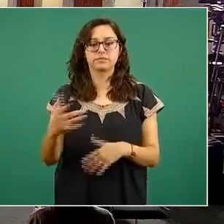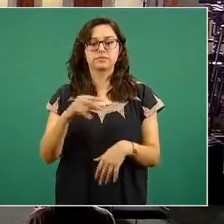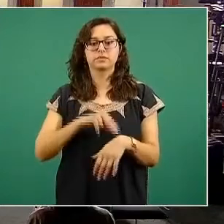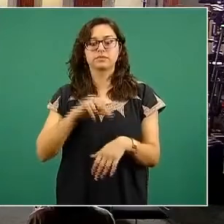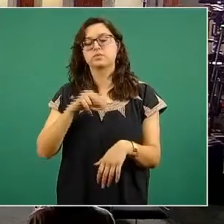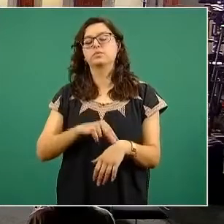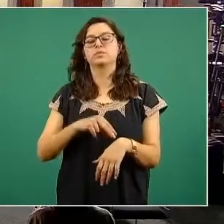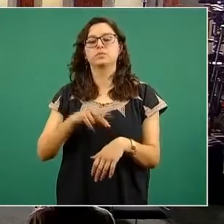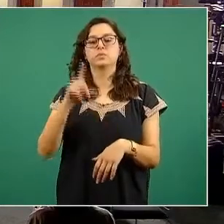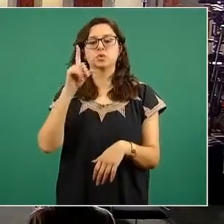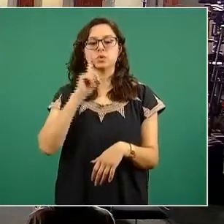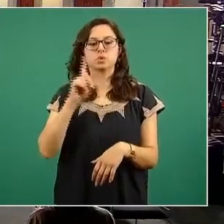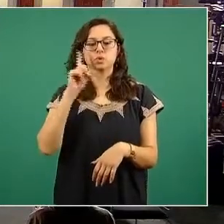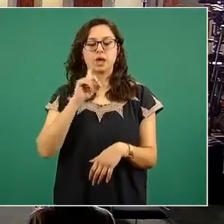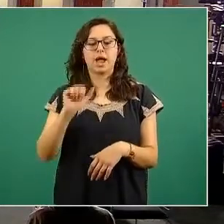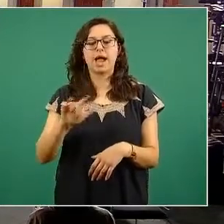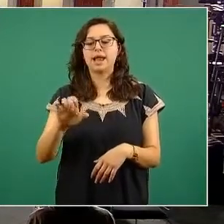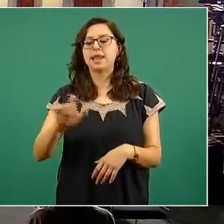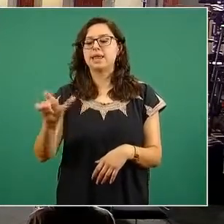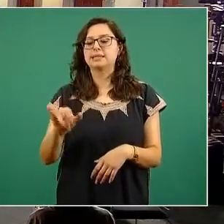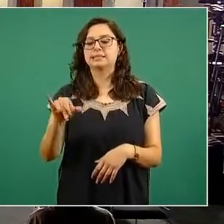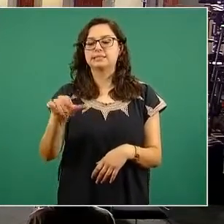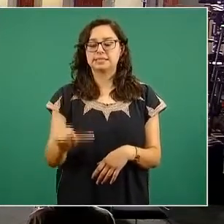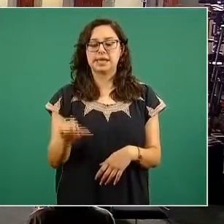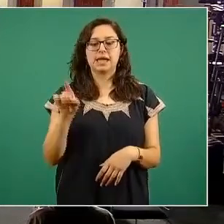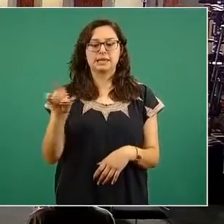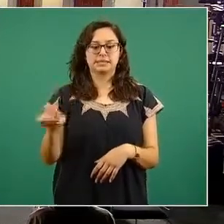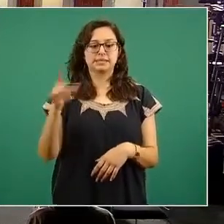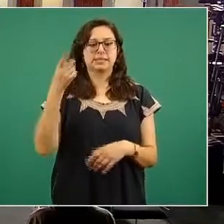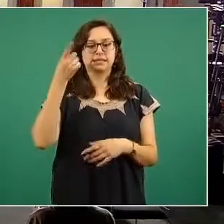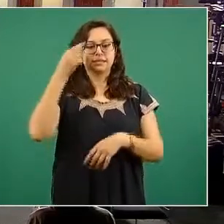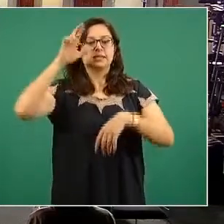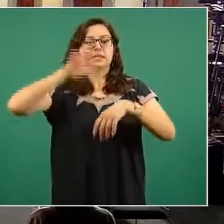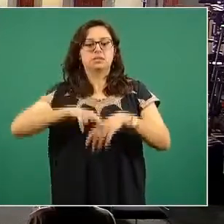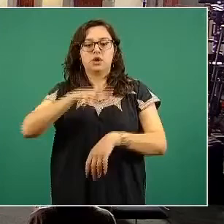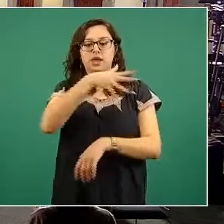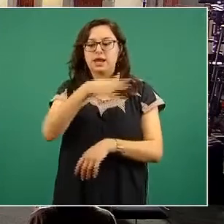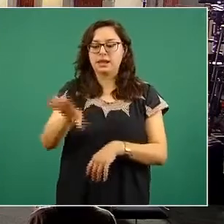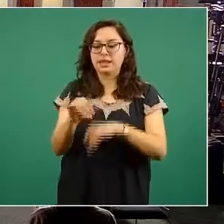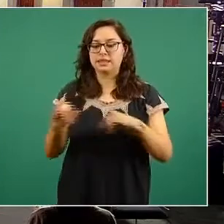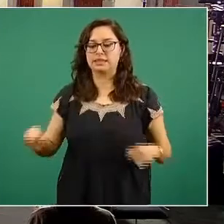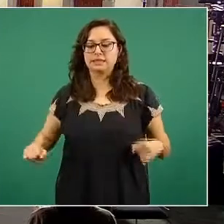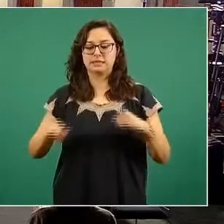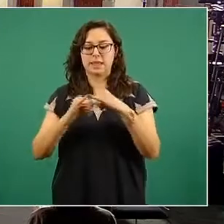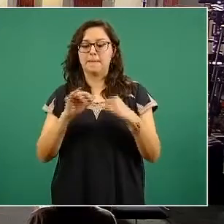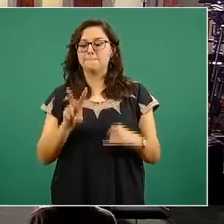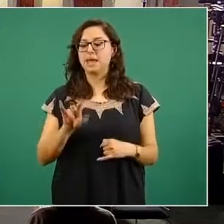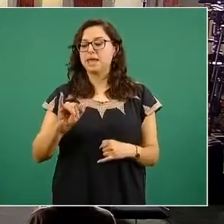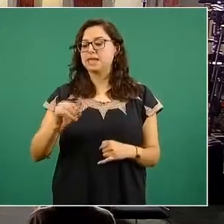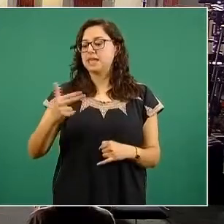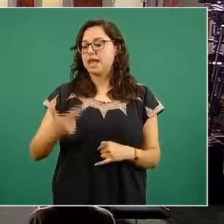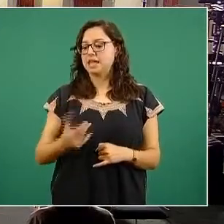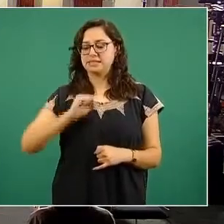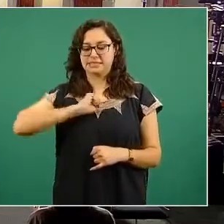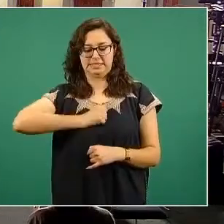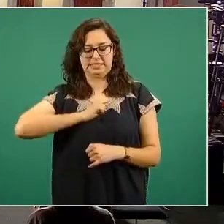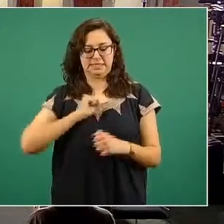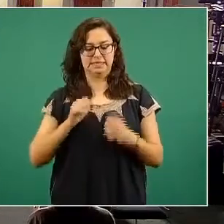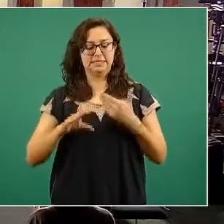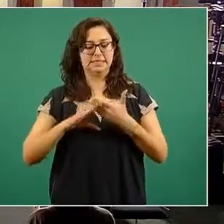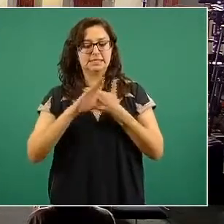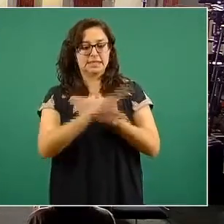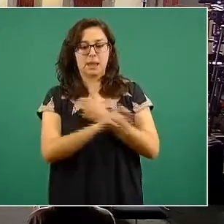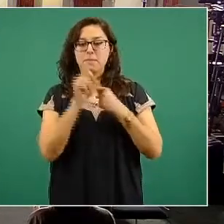del Centro Nacional para la Prevención y Control del VIH-Sida y coordinadora del Grupo de Control de Infecciones del Operativo